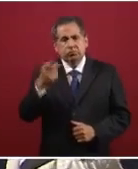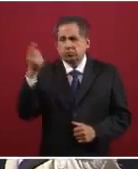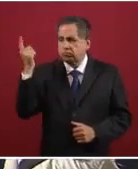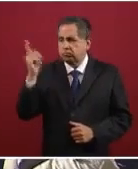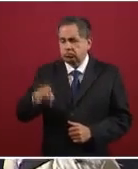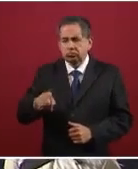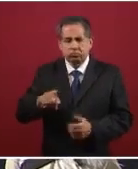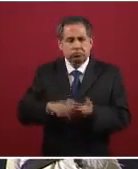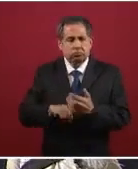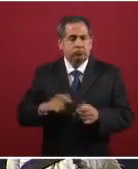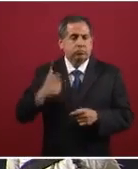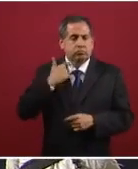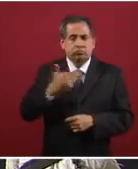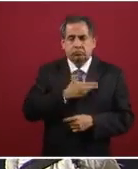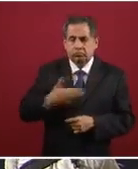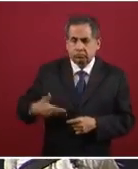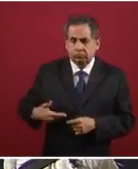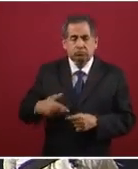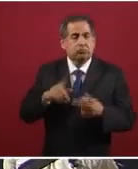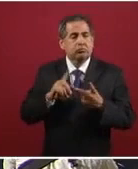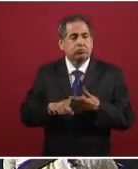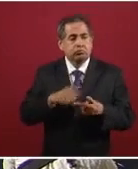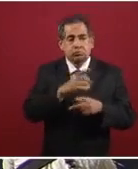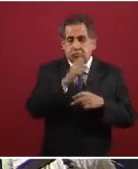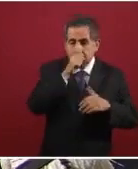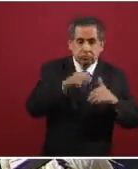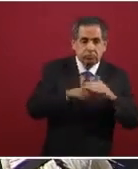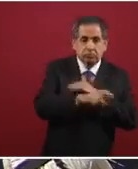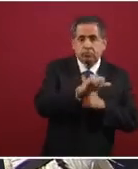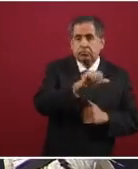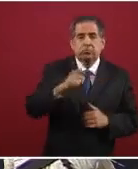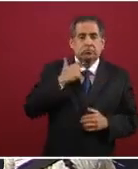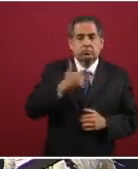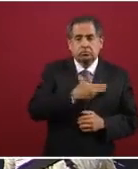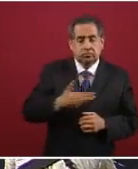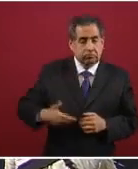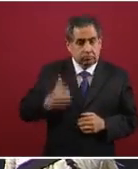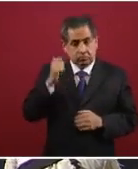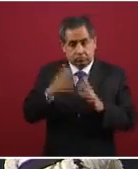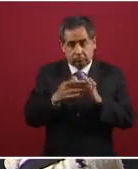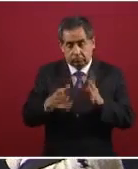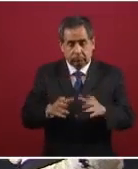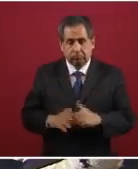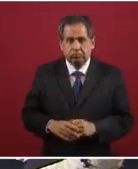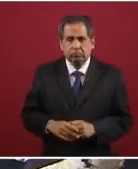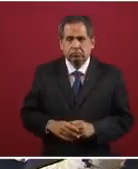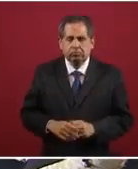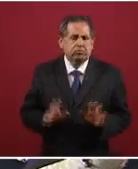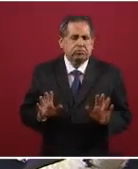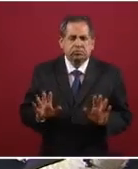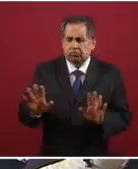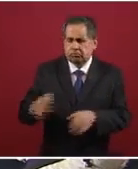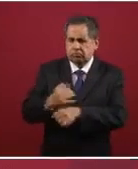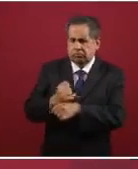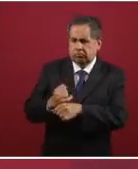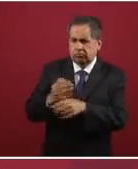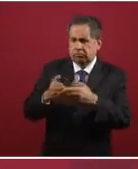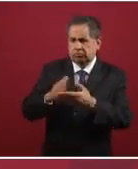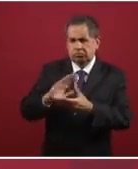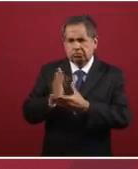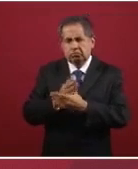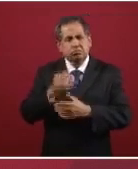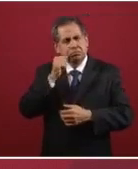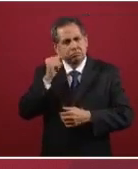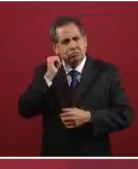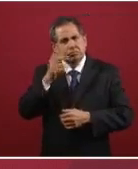directamente del expresidente o que informaba al presidente. ¿Hay algún indicio de investigación? Está el proceso abierto, ya lo dije